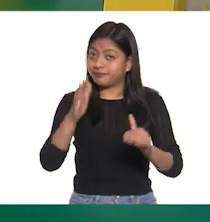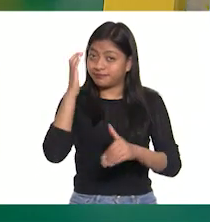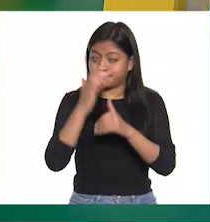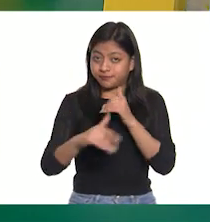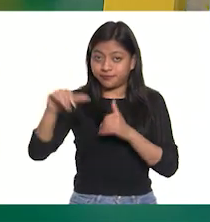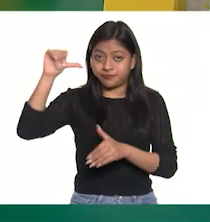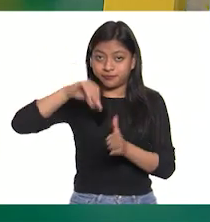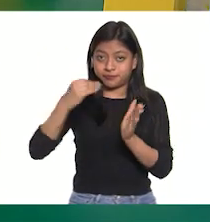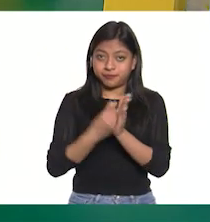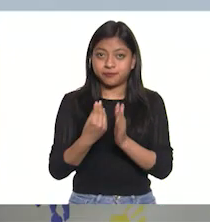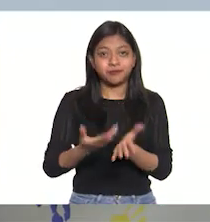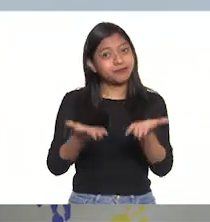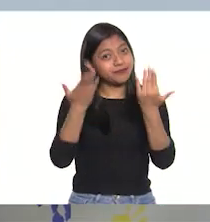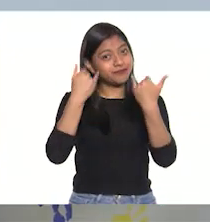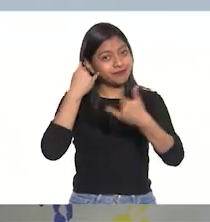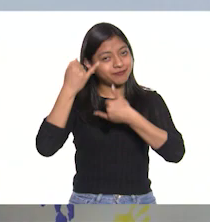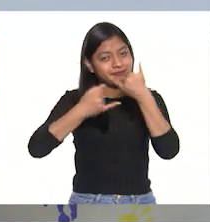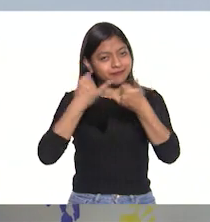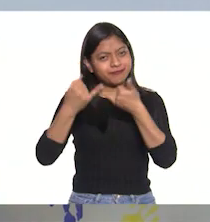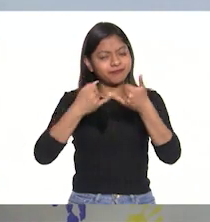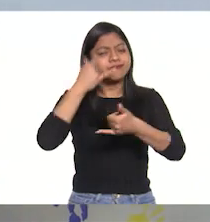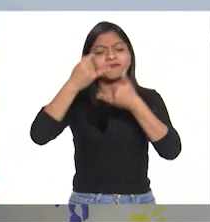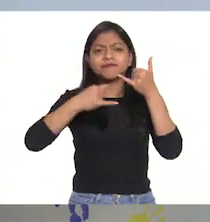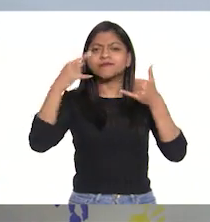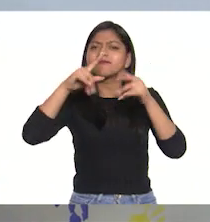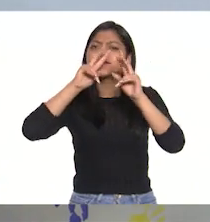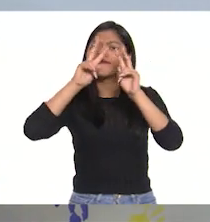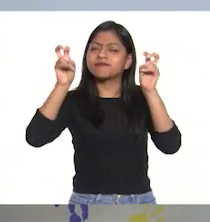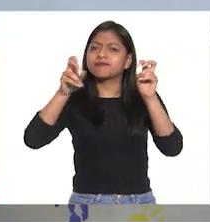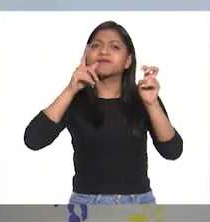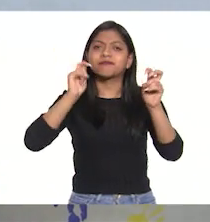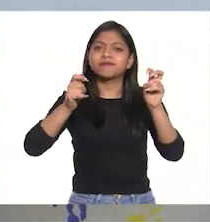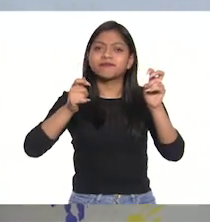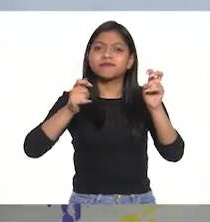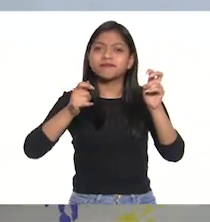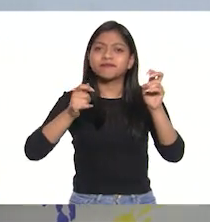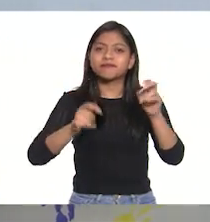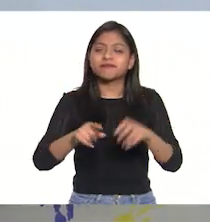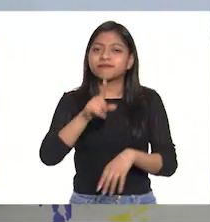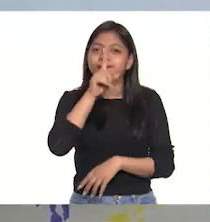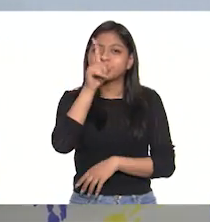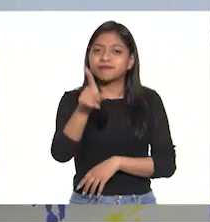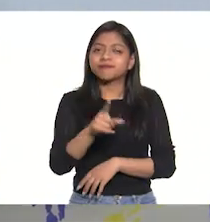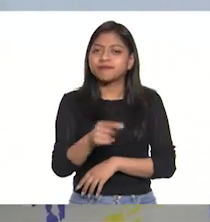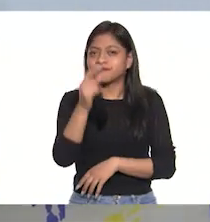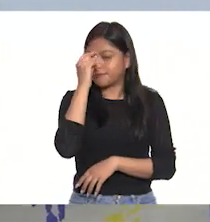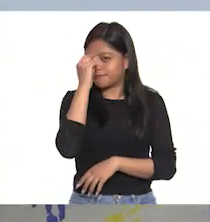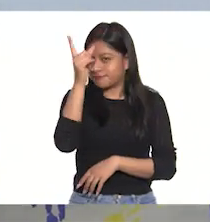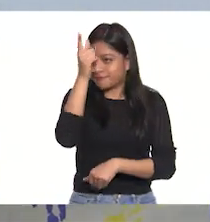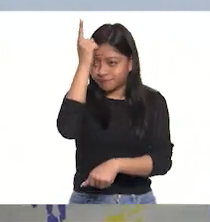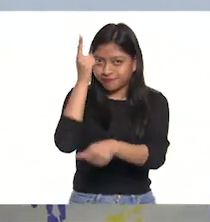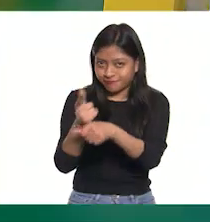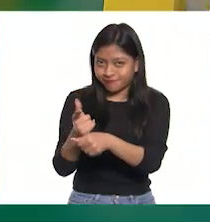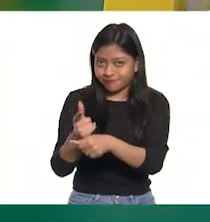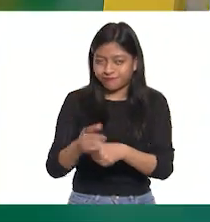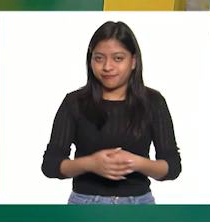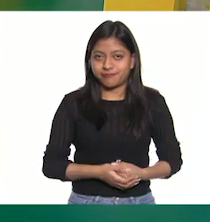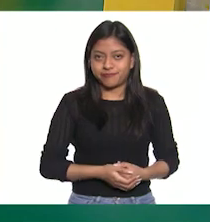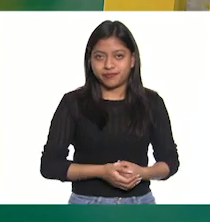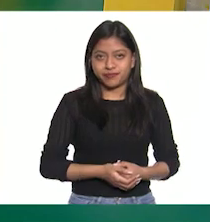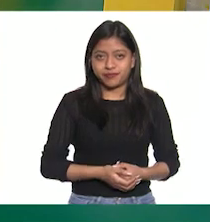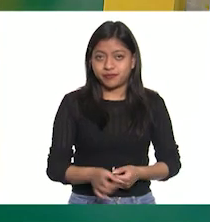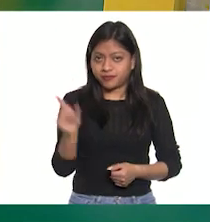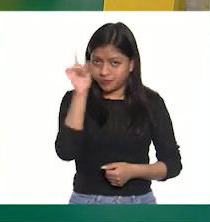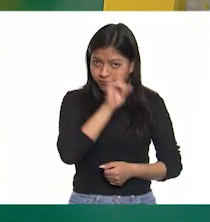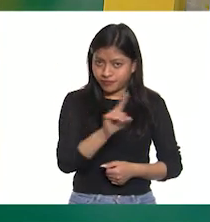clase, niñas y niños, vamos a jugar un juego que se llama... ¿Adivinar? ¡Sí! Y Ustedes nos